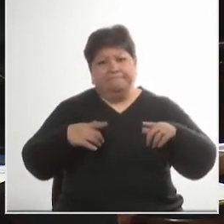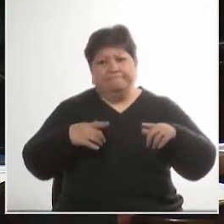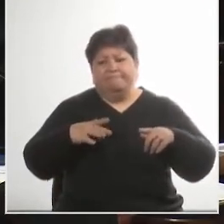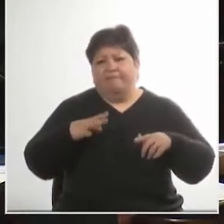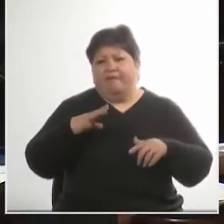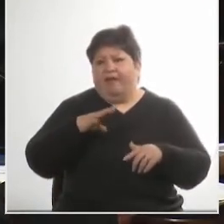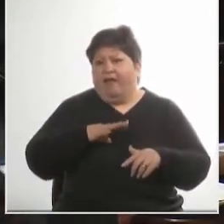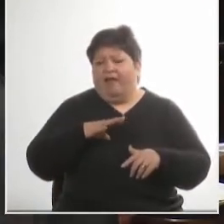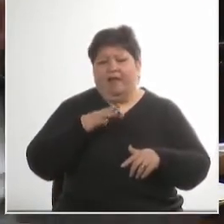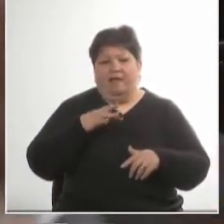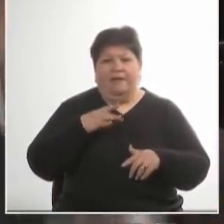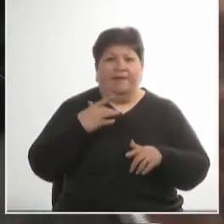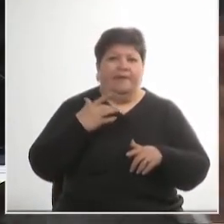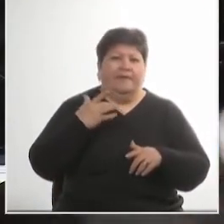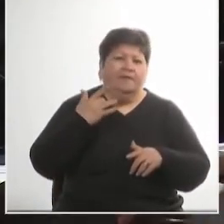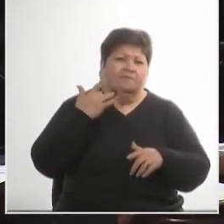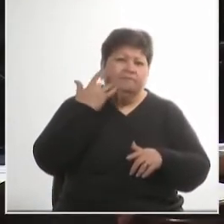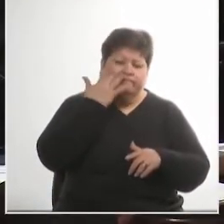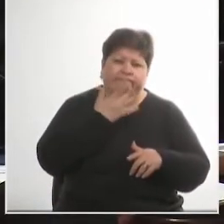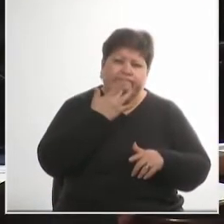gran parte contaminada.